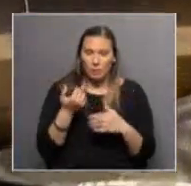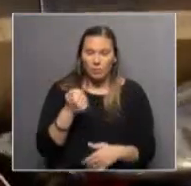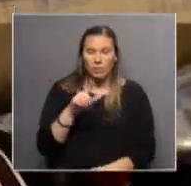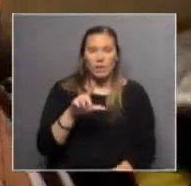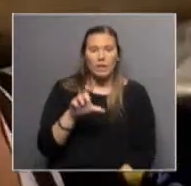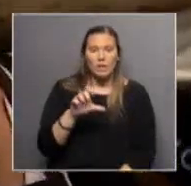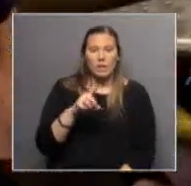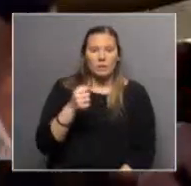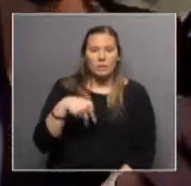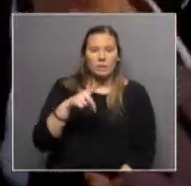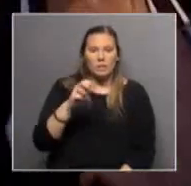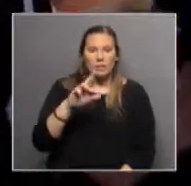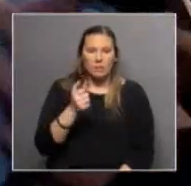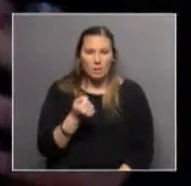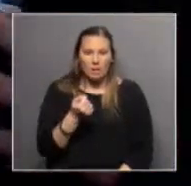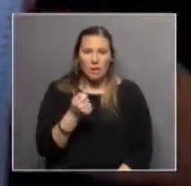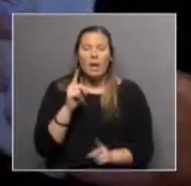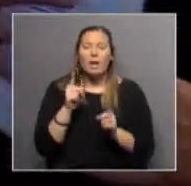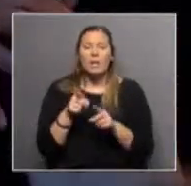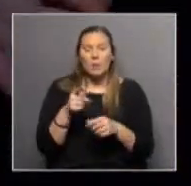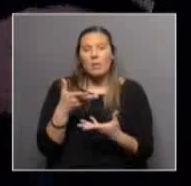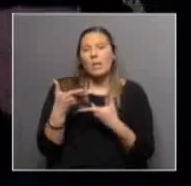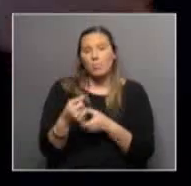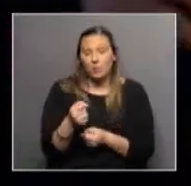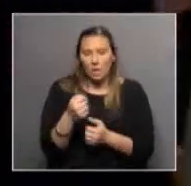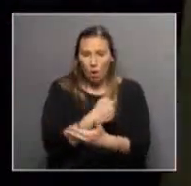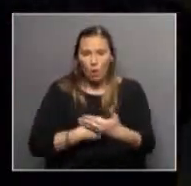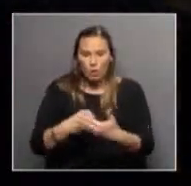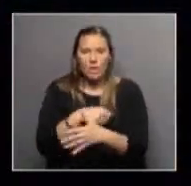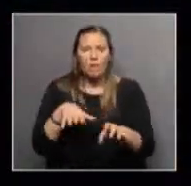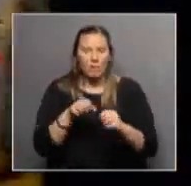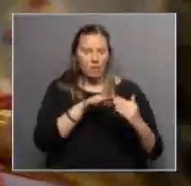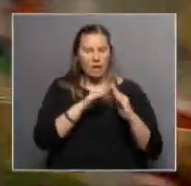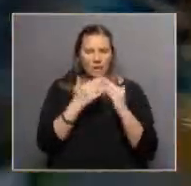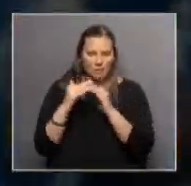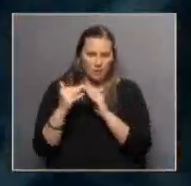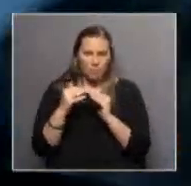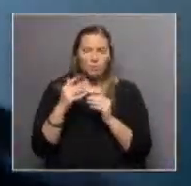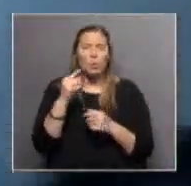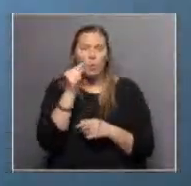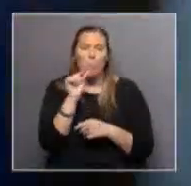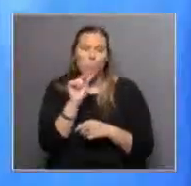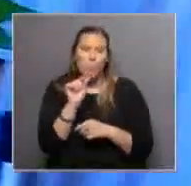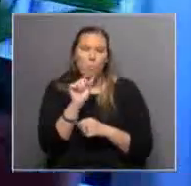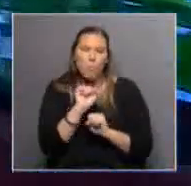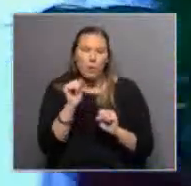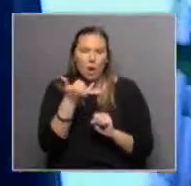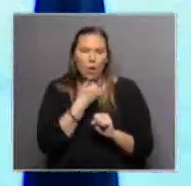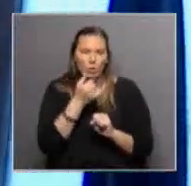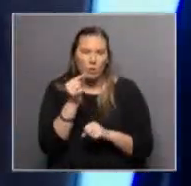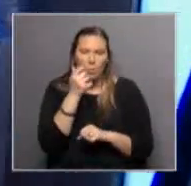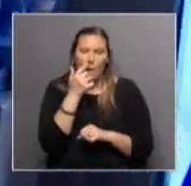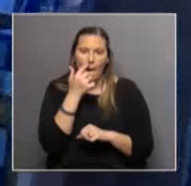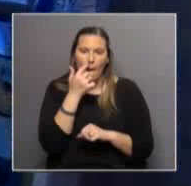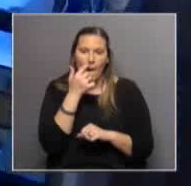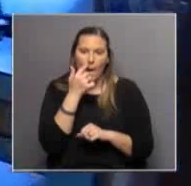Alexandra, que además de colaborar en La Olla, vive en el asentamiento Aquiles Lanza, y nos puede hablar un poco de esa realidad, porque sé que mucha gente es de